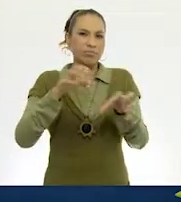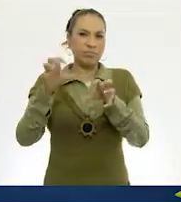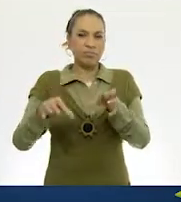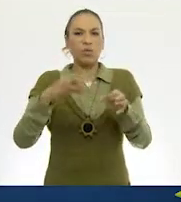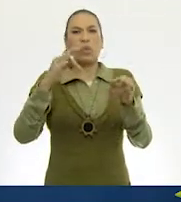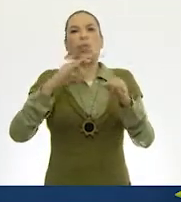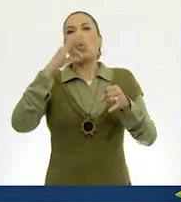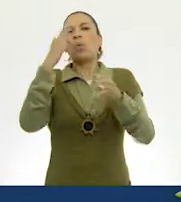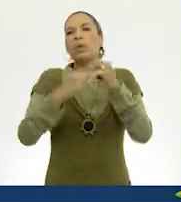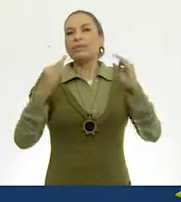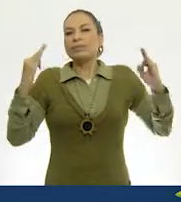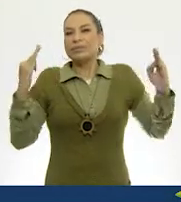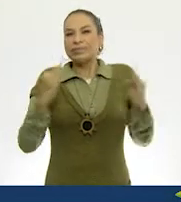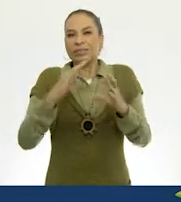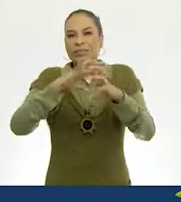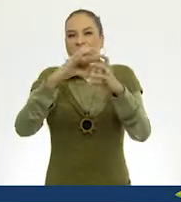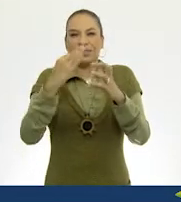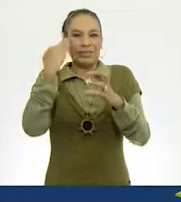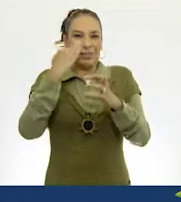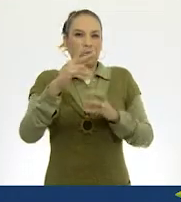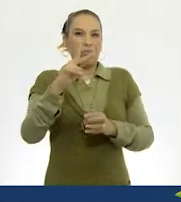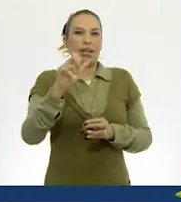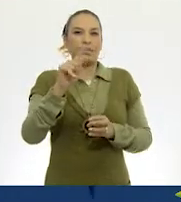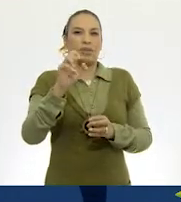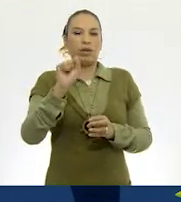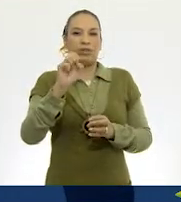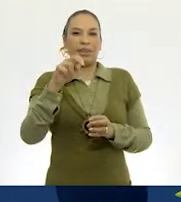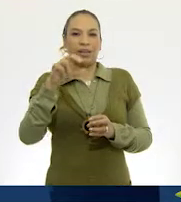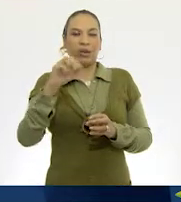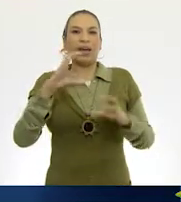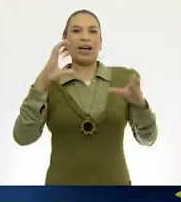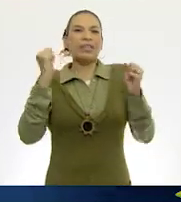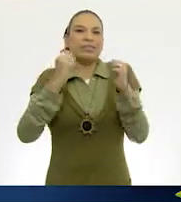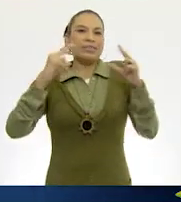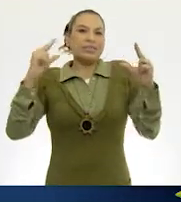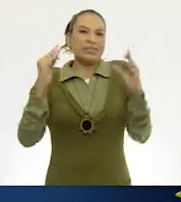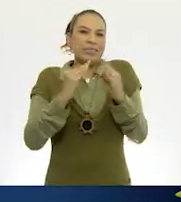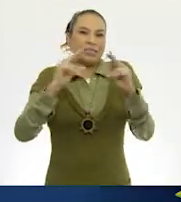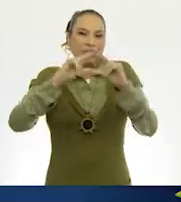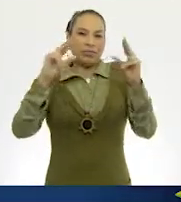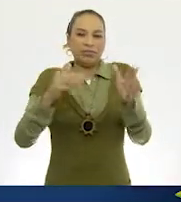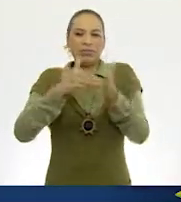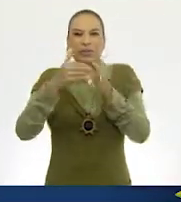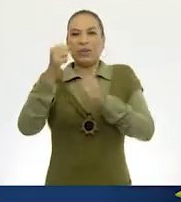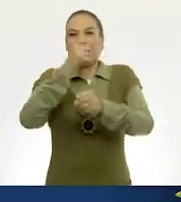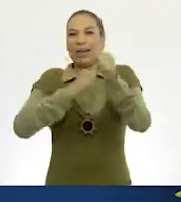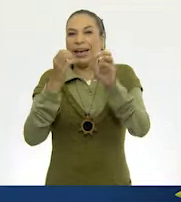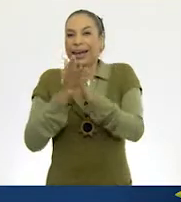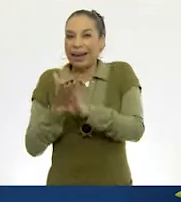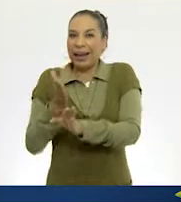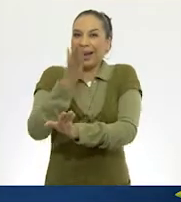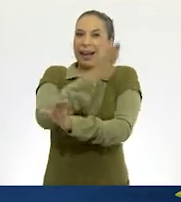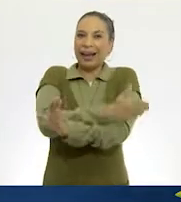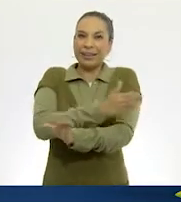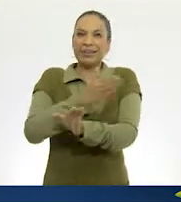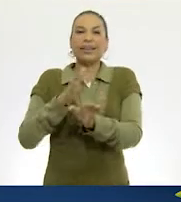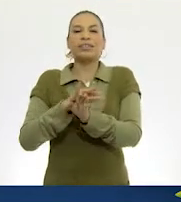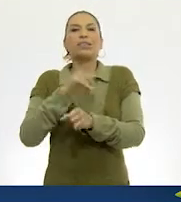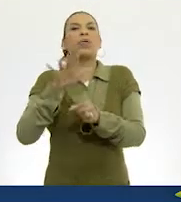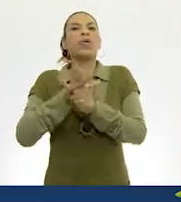último enfriamiento del Pleistoceno y las glaciaciones que ocurrieron millones de años antes, a las